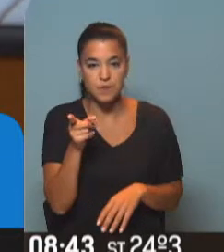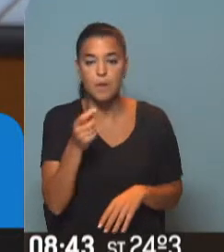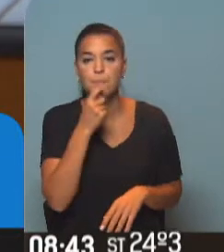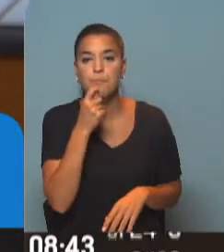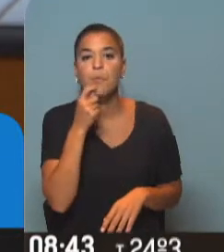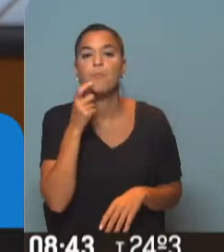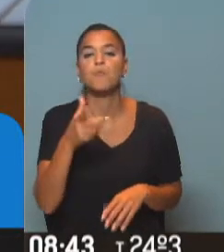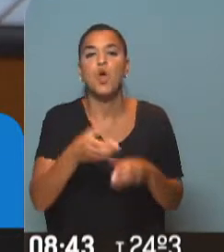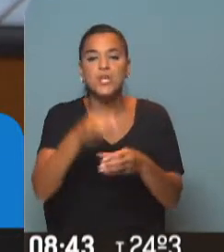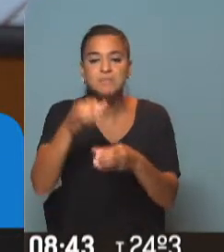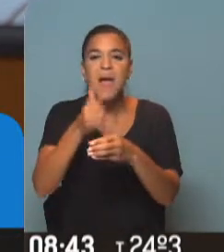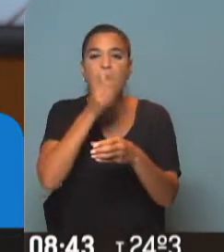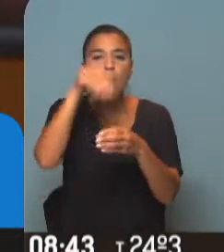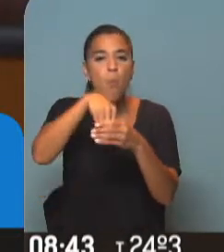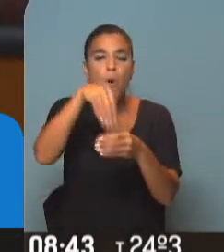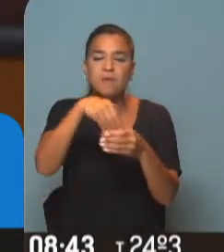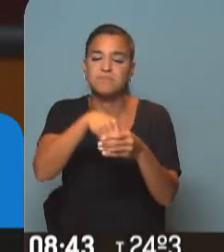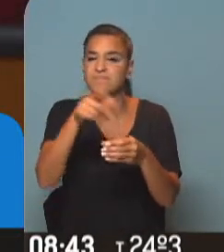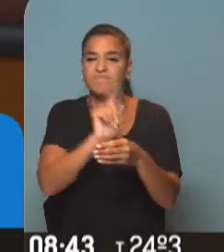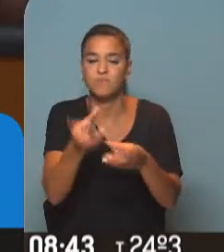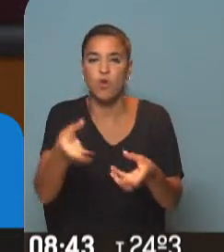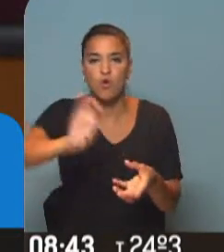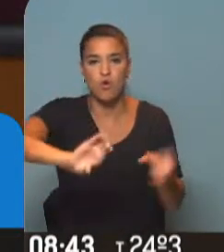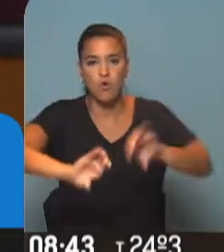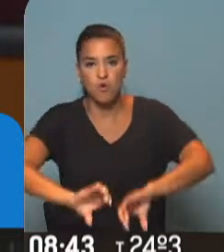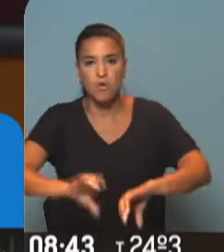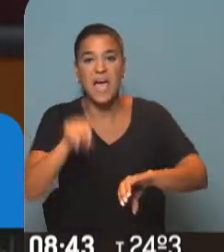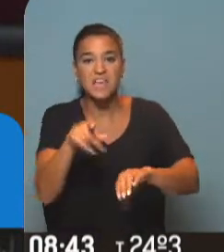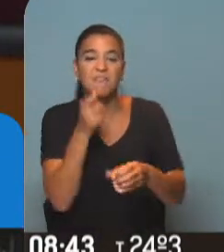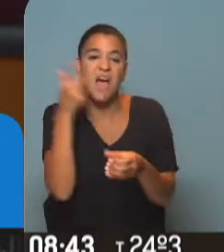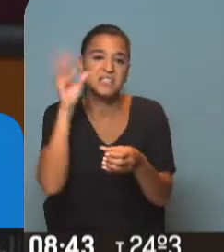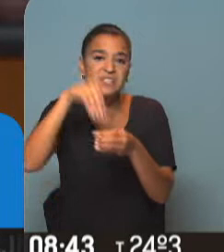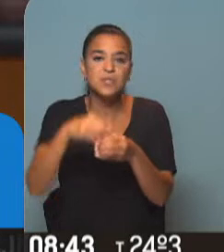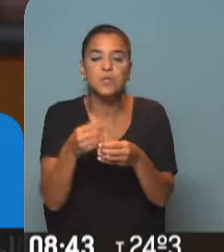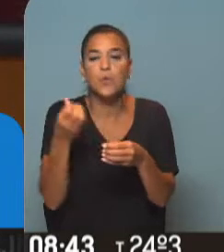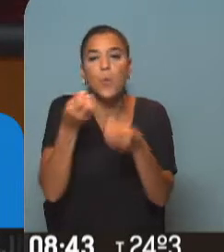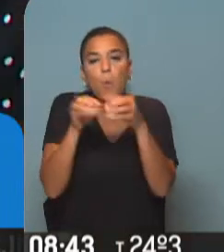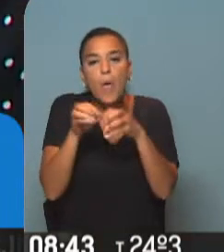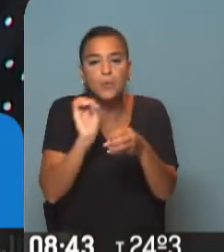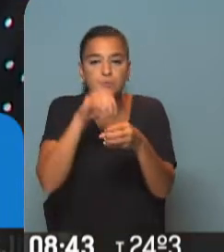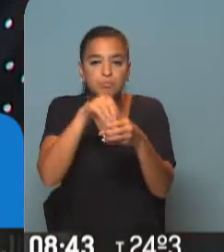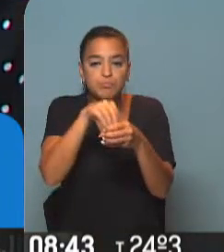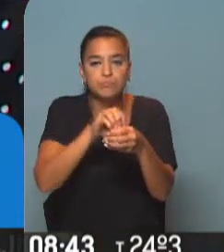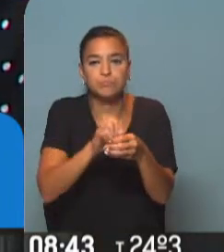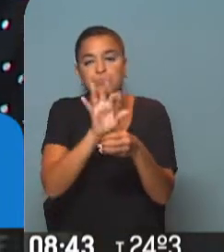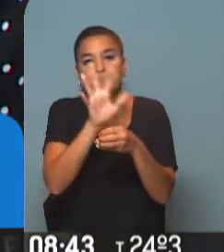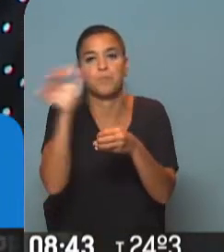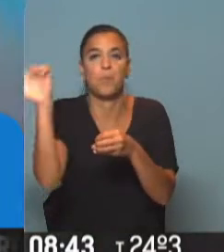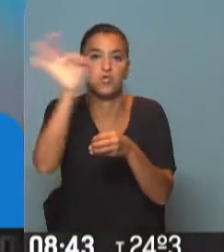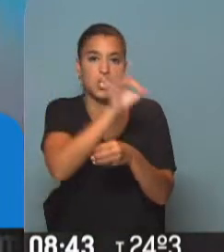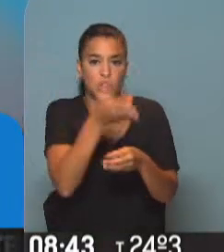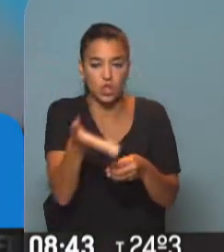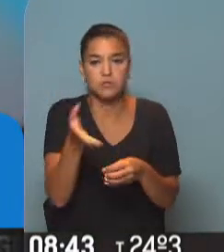conservar recipientes con agua durante muchos días facilita que el mosquito deje sus juegos y se produzcan las larvas y después los mosquitos adultos